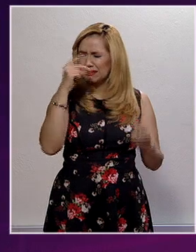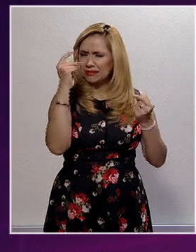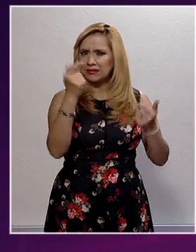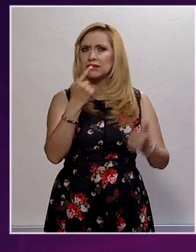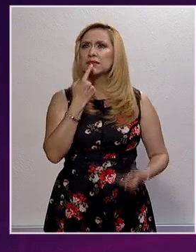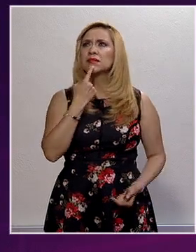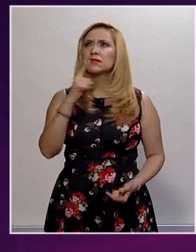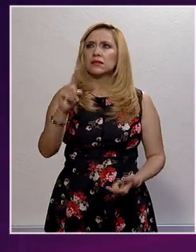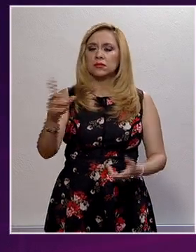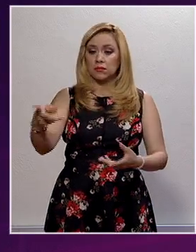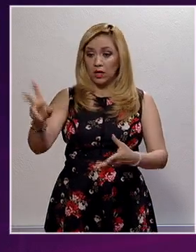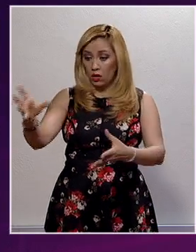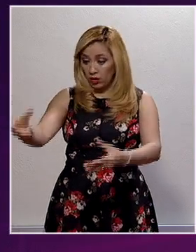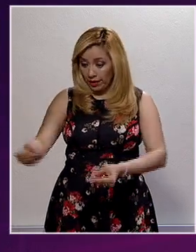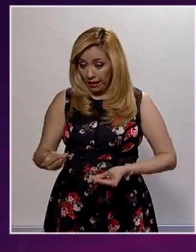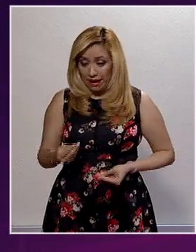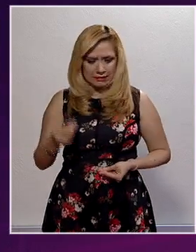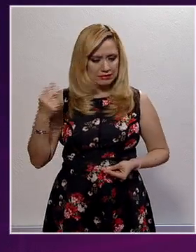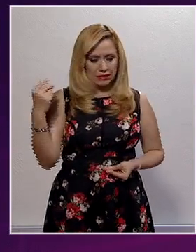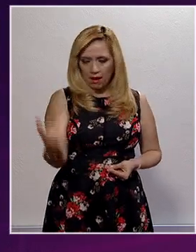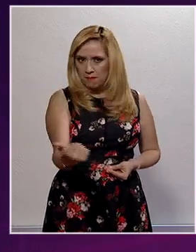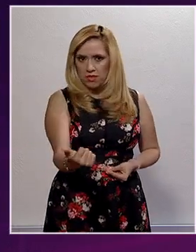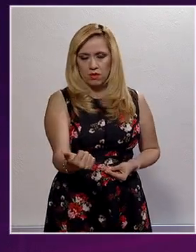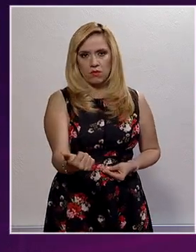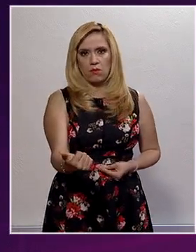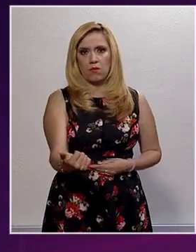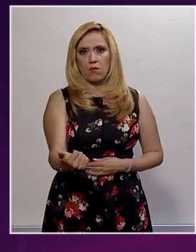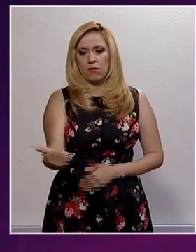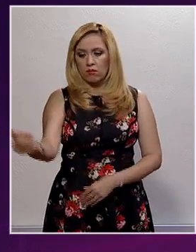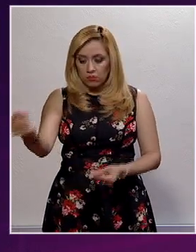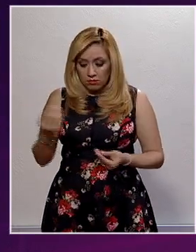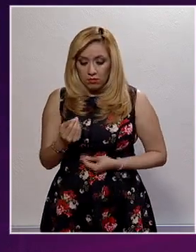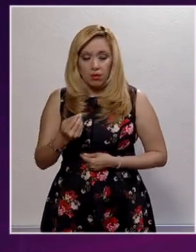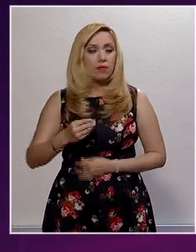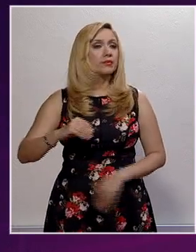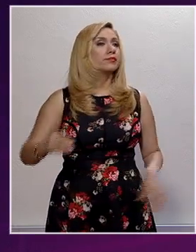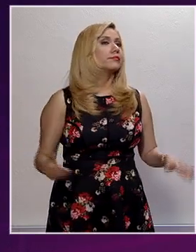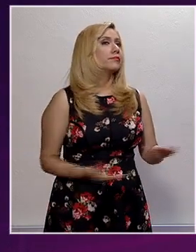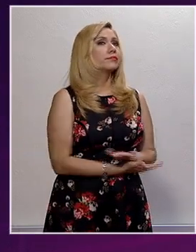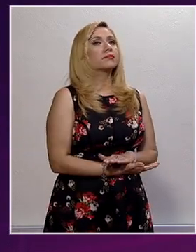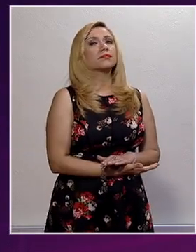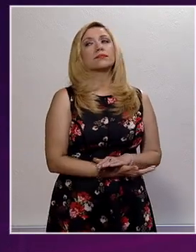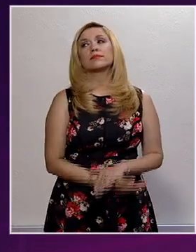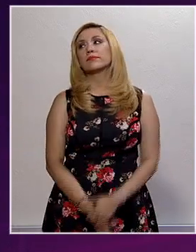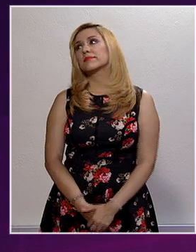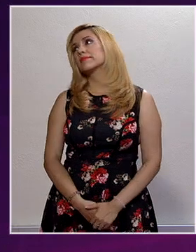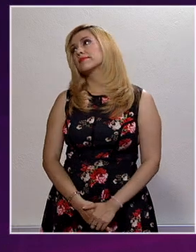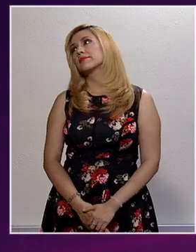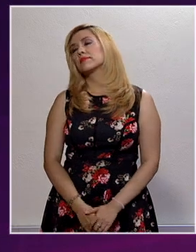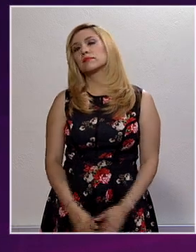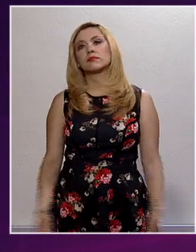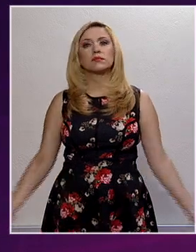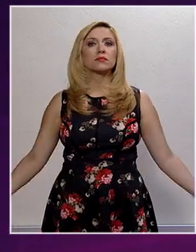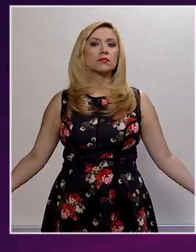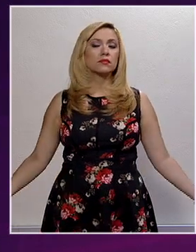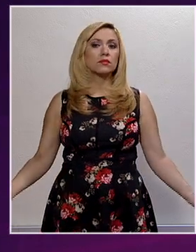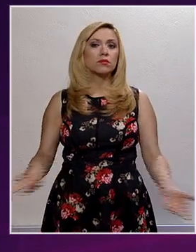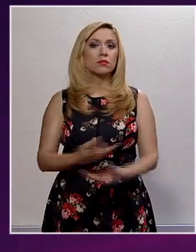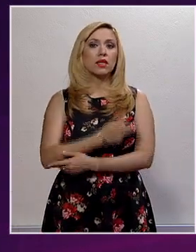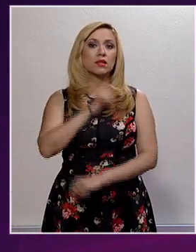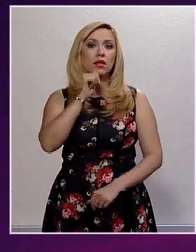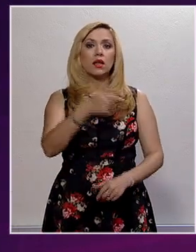denuncias, pero actuar, ¿no? En el caso de Campo Algodonero se recibieron las denuncias y no pasó